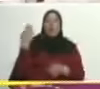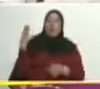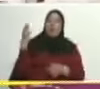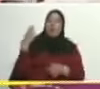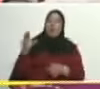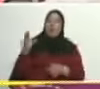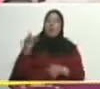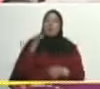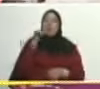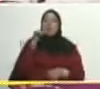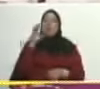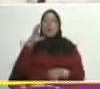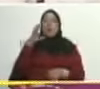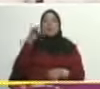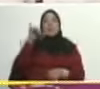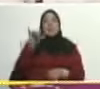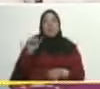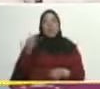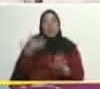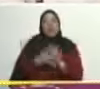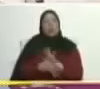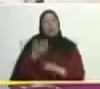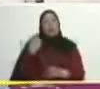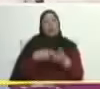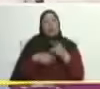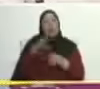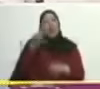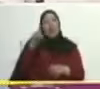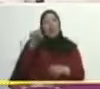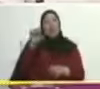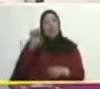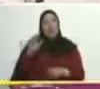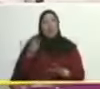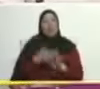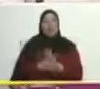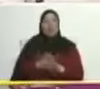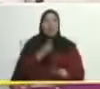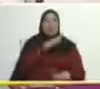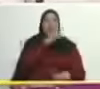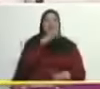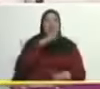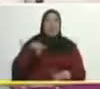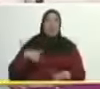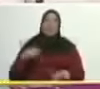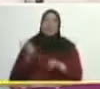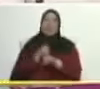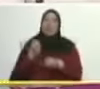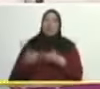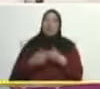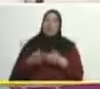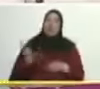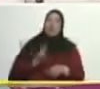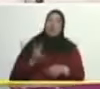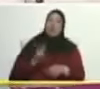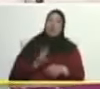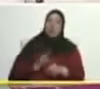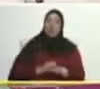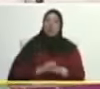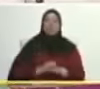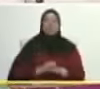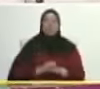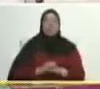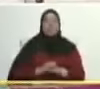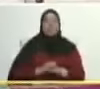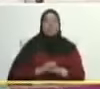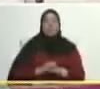La base de la CIA, la base del FBI, la base de la DEA colombiana. Dirigiendo todas las conspiraciones contra Venezuela. Ustedes